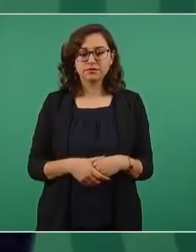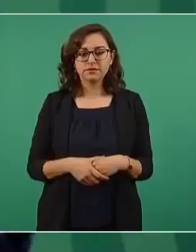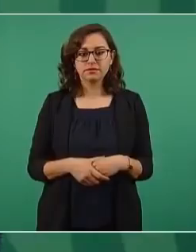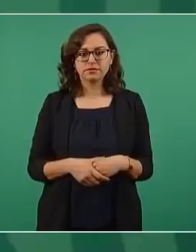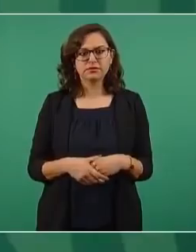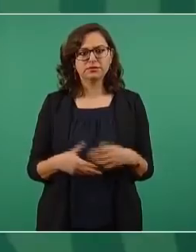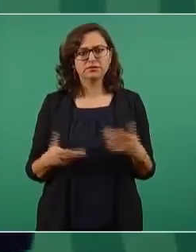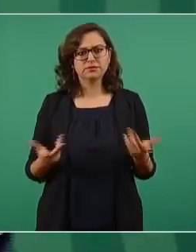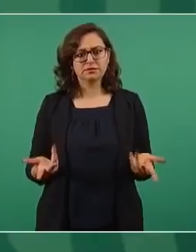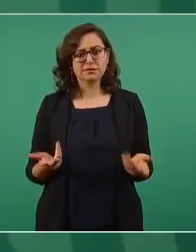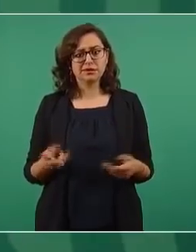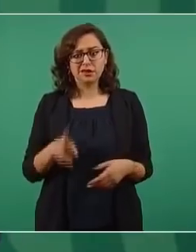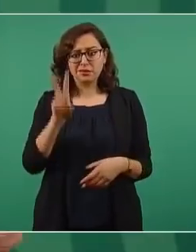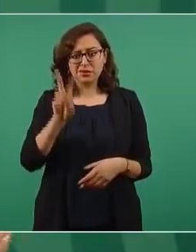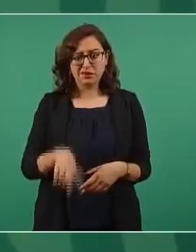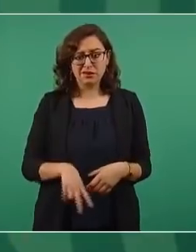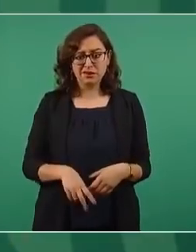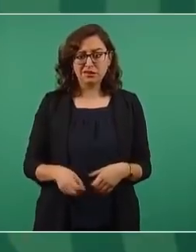autoridades mediocres